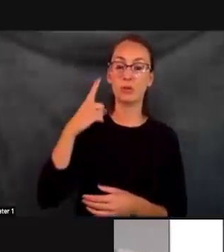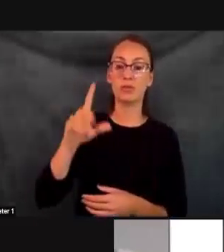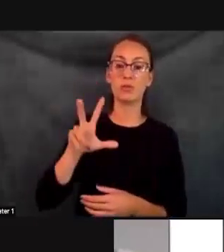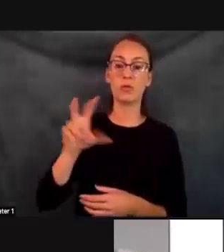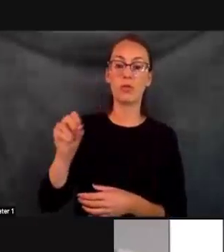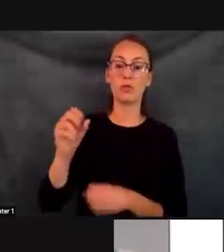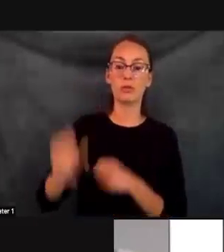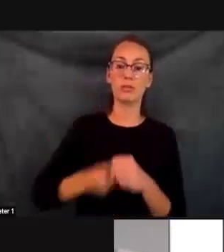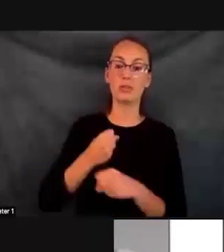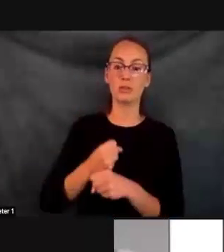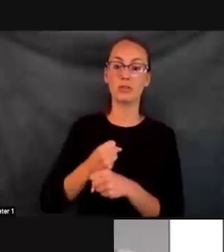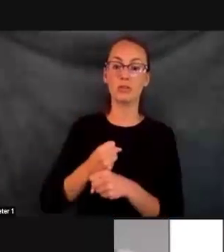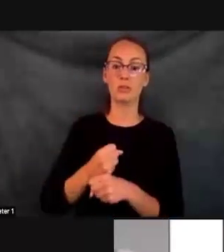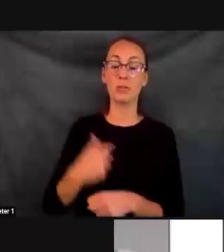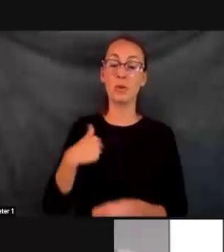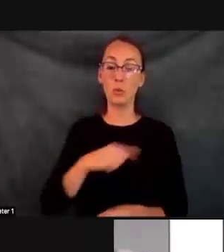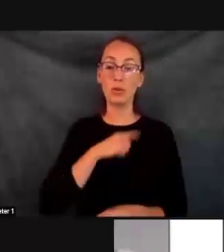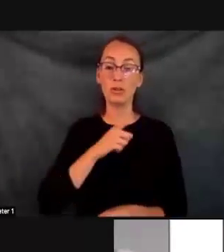años.